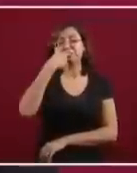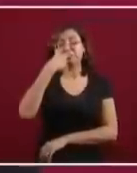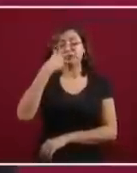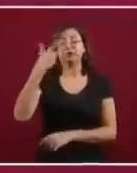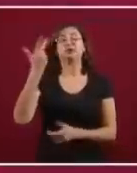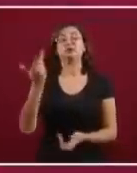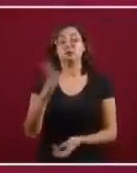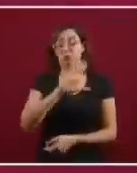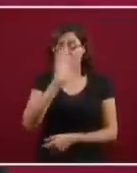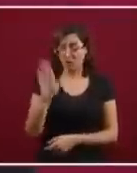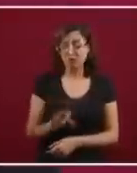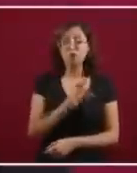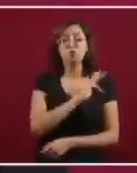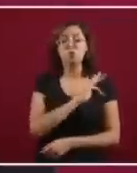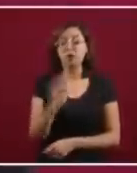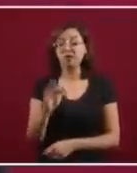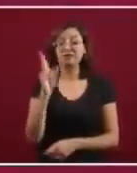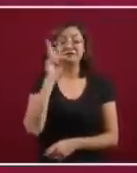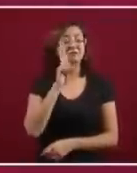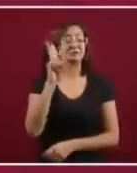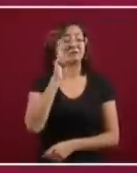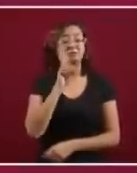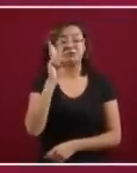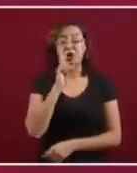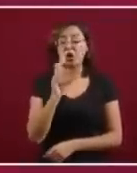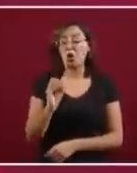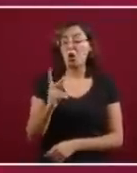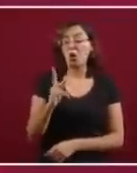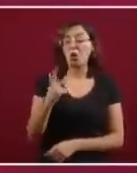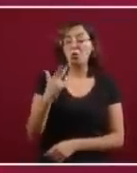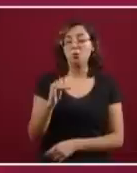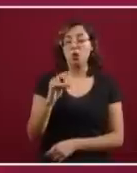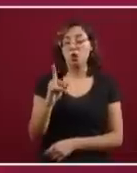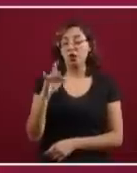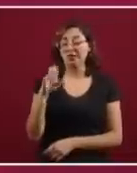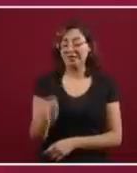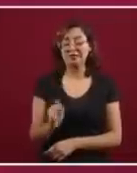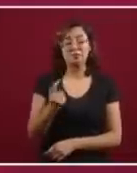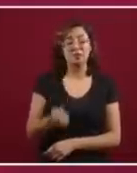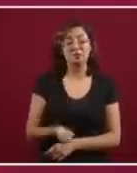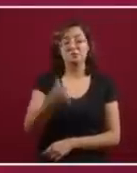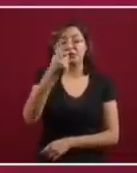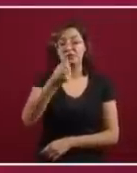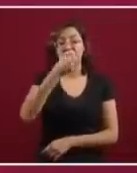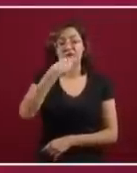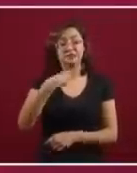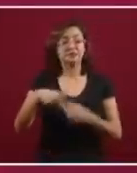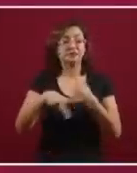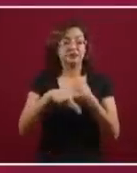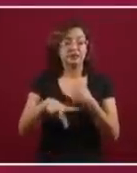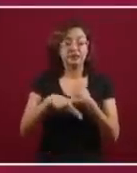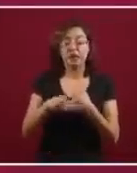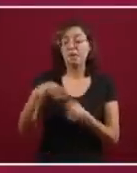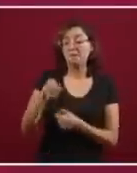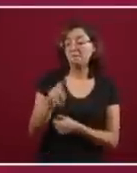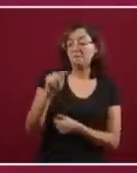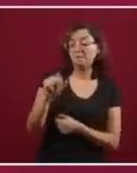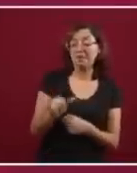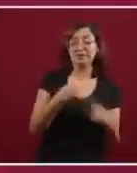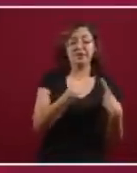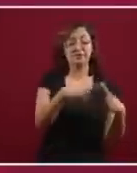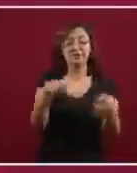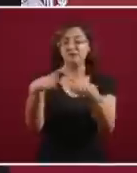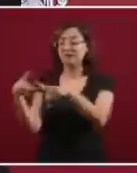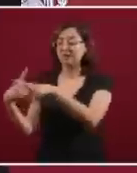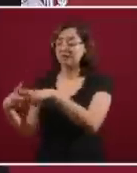fentanilo son extremadamente adictivos incluso desde la primera dosis que el cristal y las metanfetaminas otros